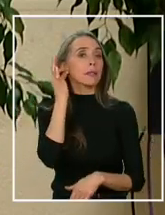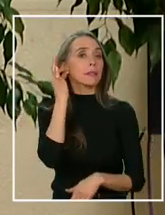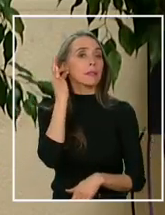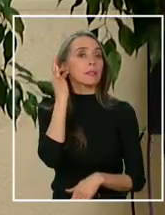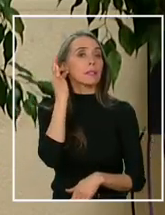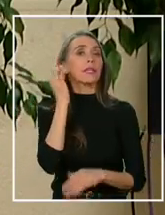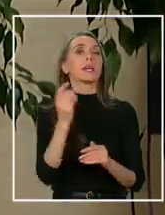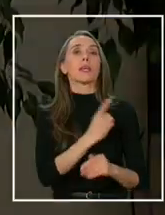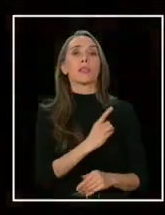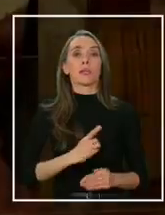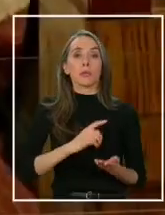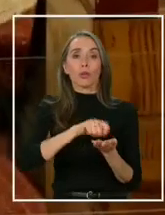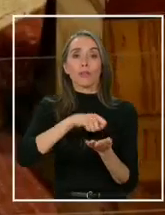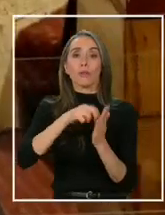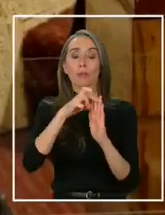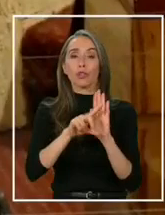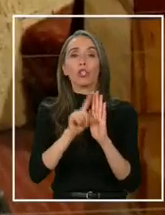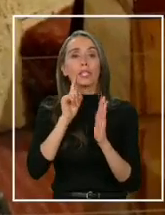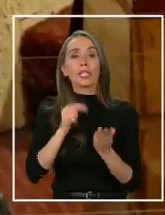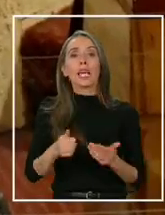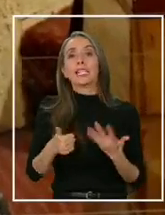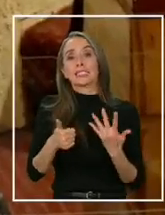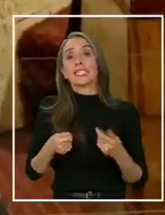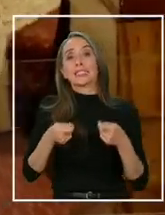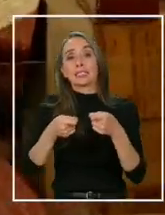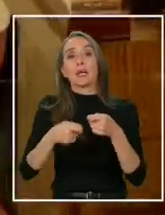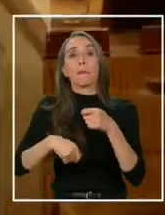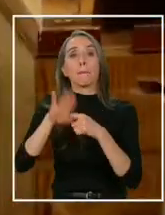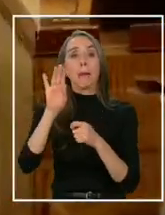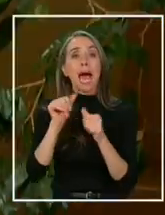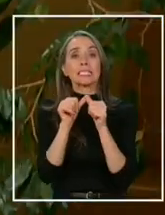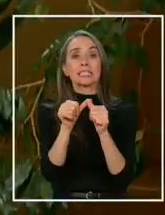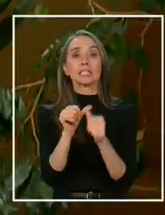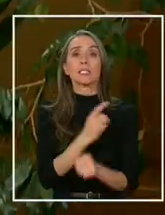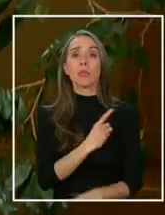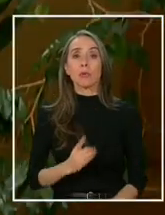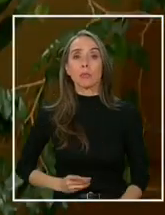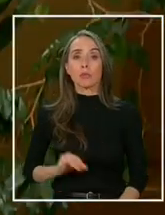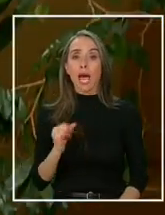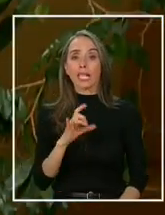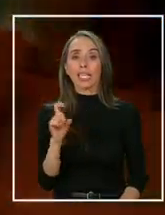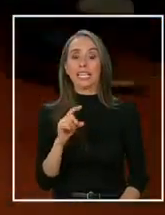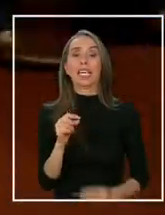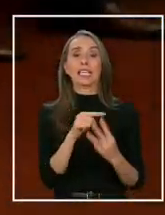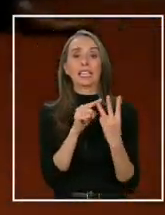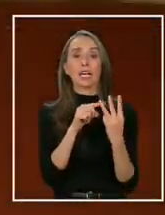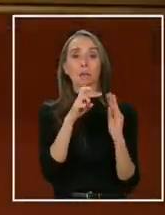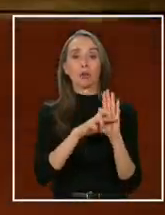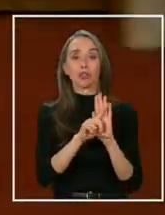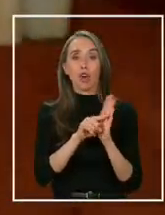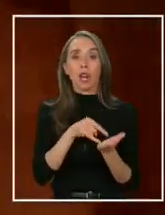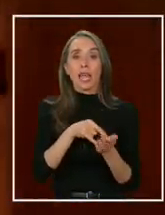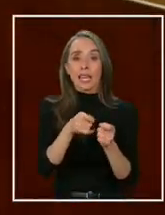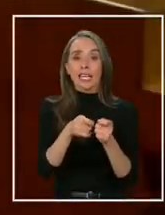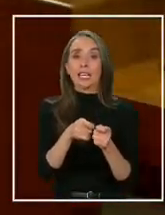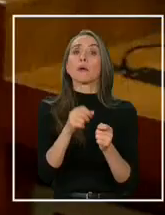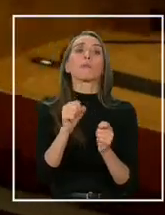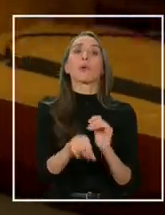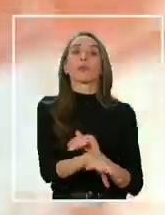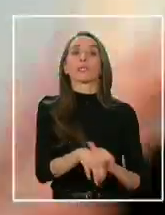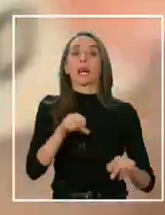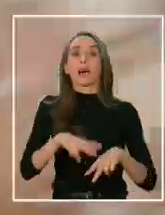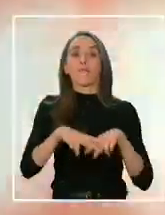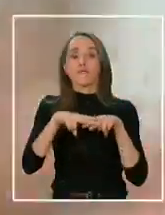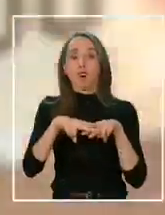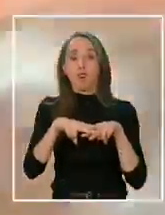y los mocionantes. Quien más ha insistido es la diputada Pamela Giles, coautora de 3 mociones legislativas que abordan posibles retiros de